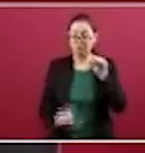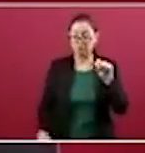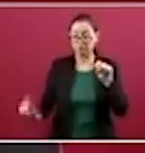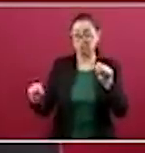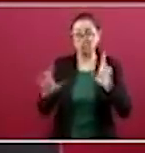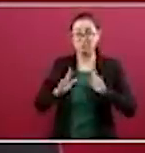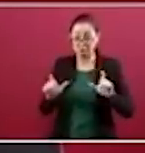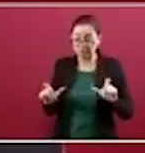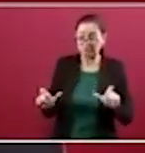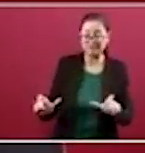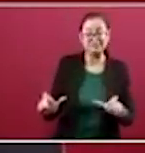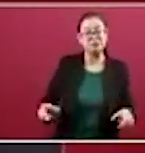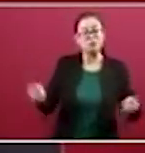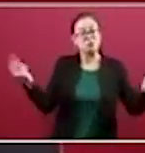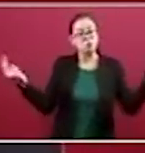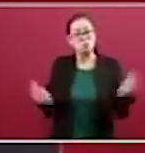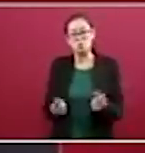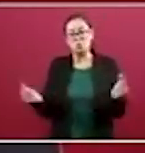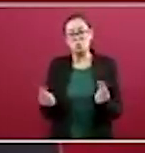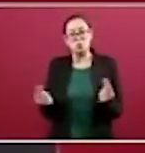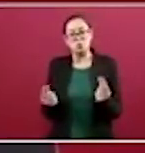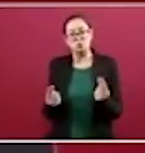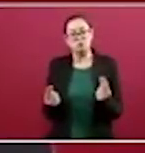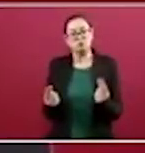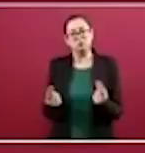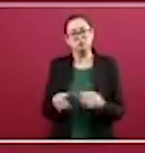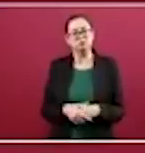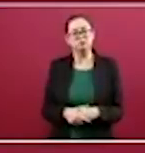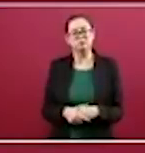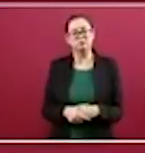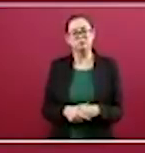es urgente, es una